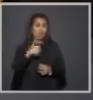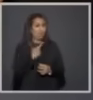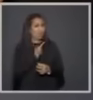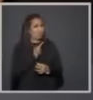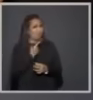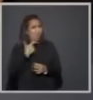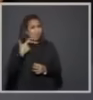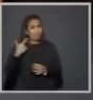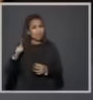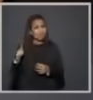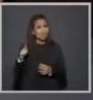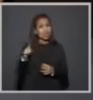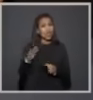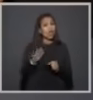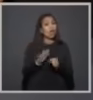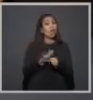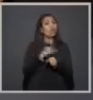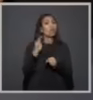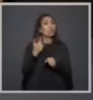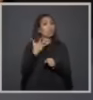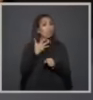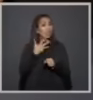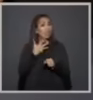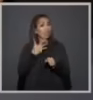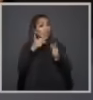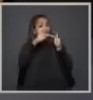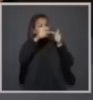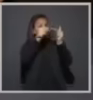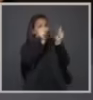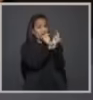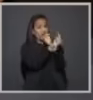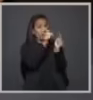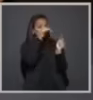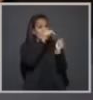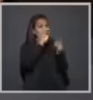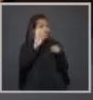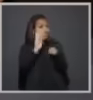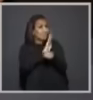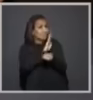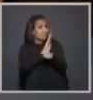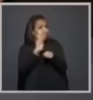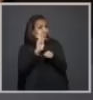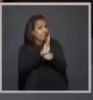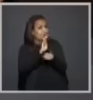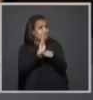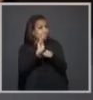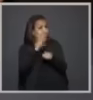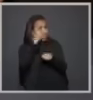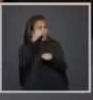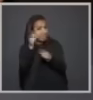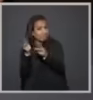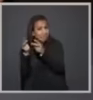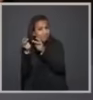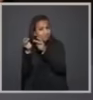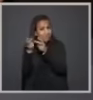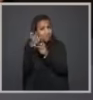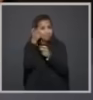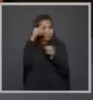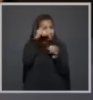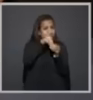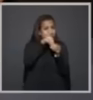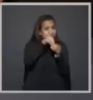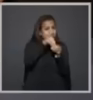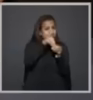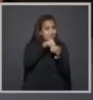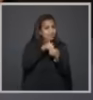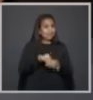de formar parte de la partida o beneficiarse de la partida de los moches. Eso